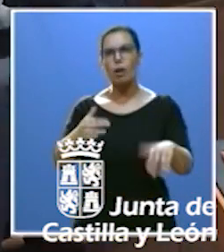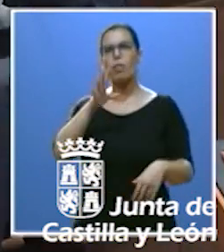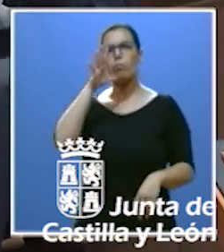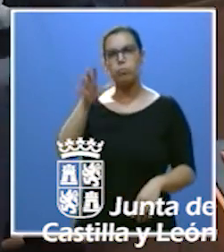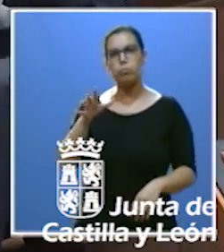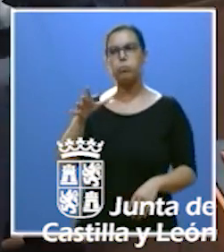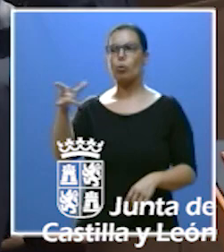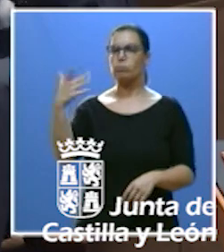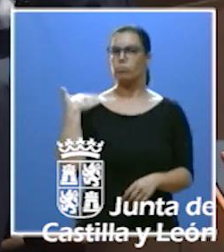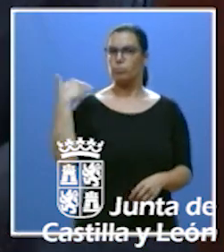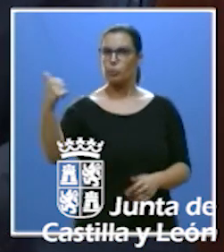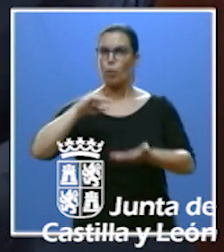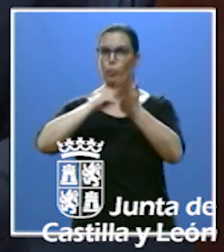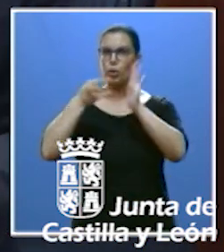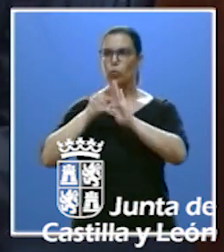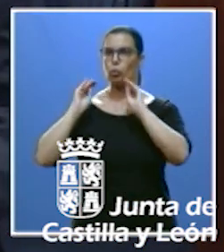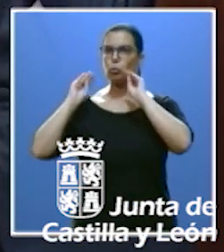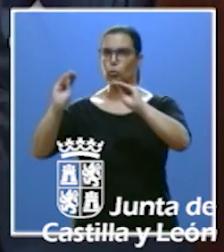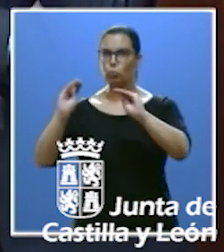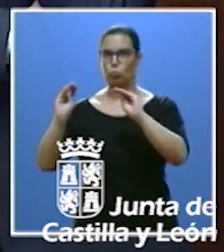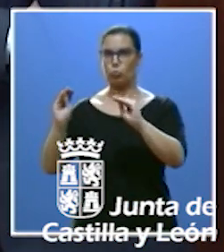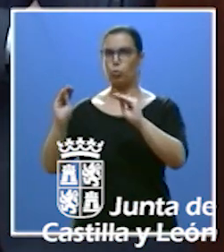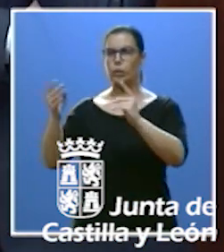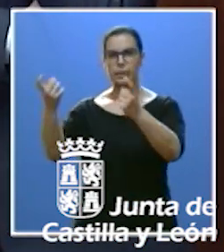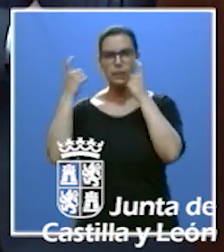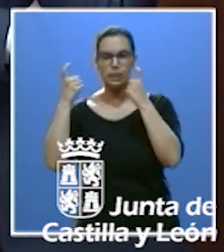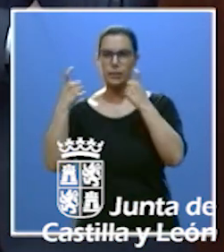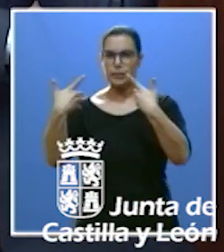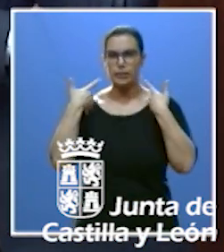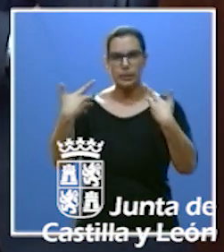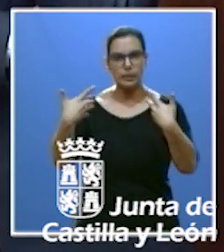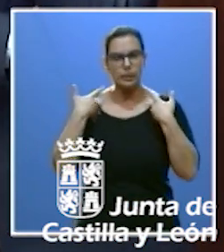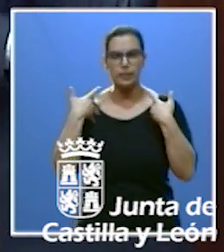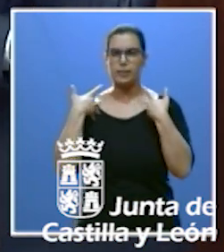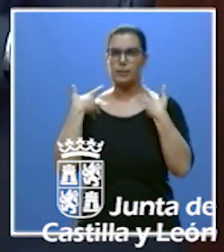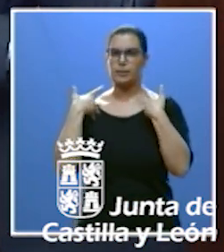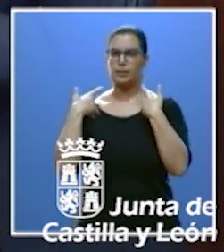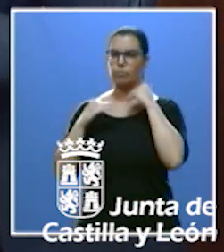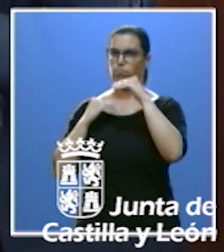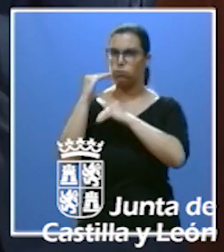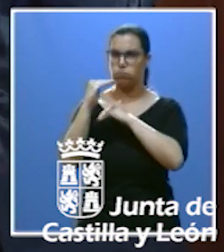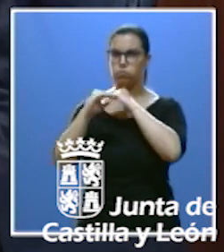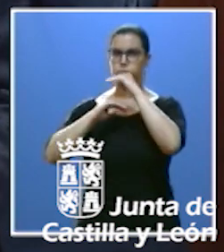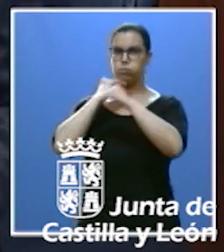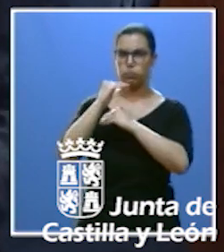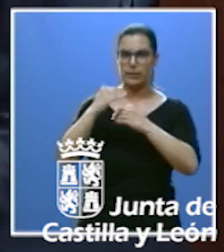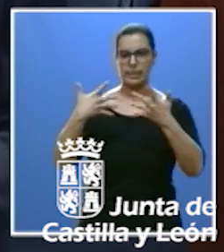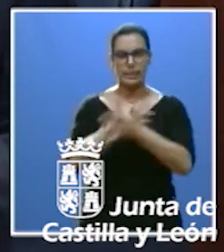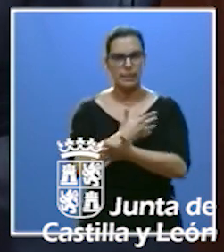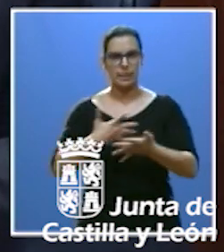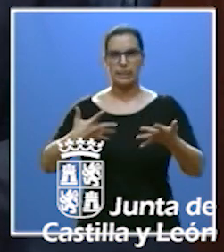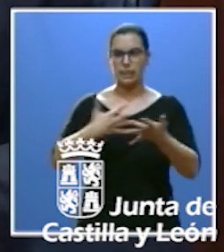conmigo en tu proyecto cargado de lecciones de sacrificio, de superación de adversidades, de